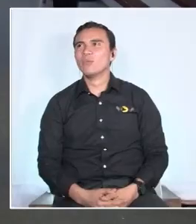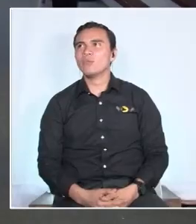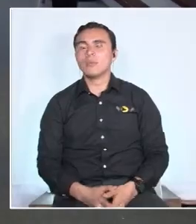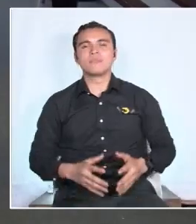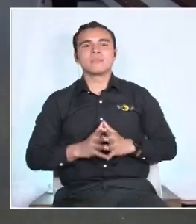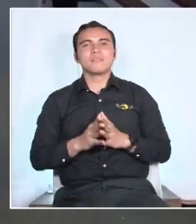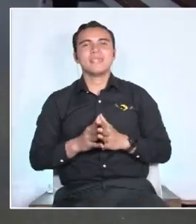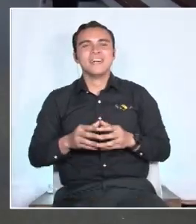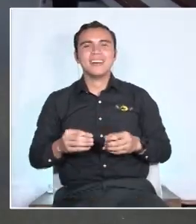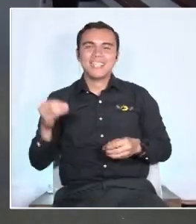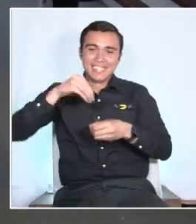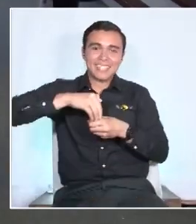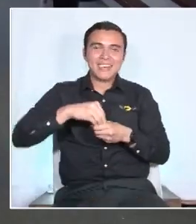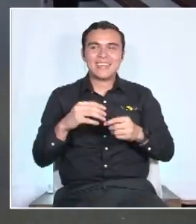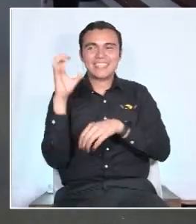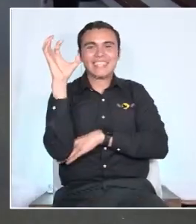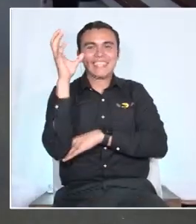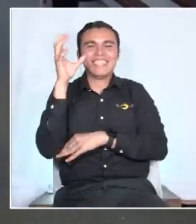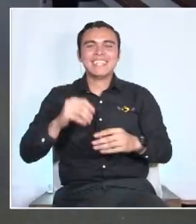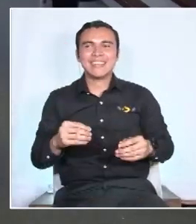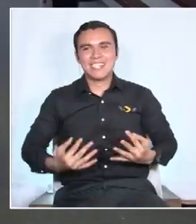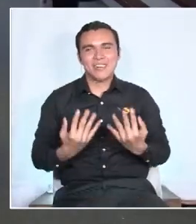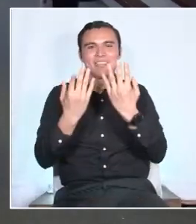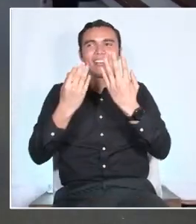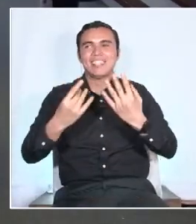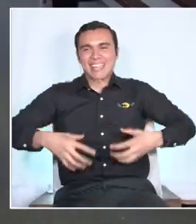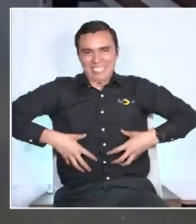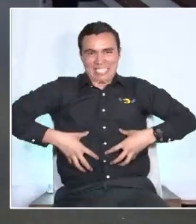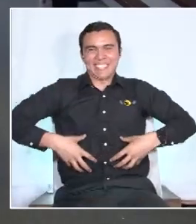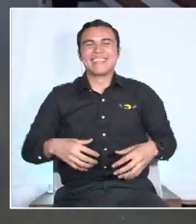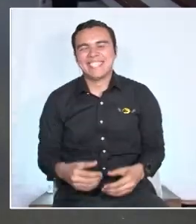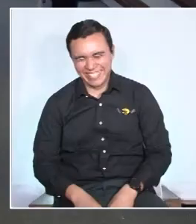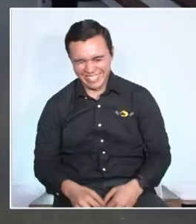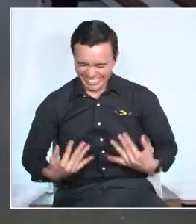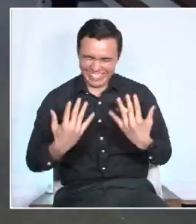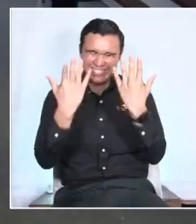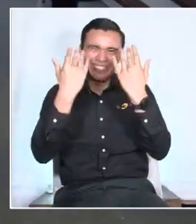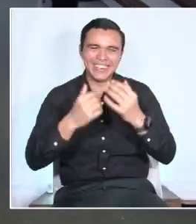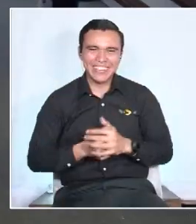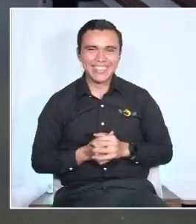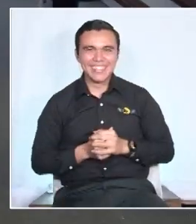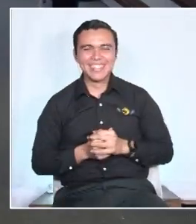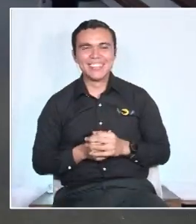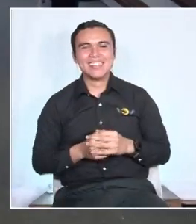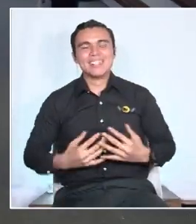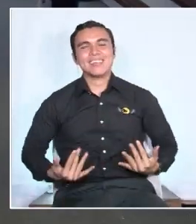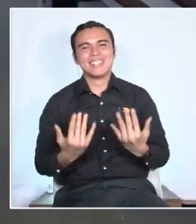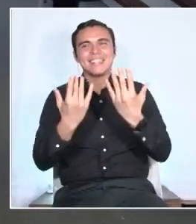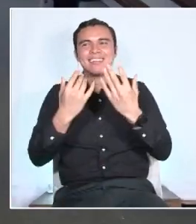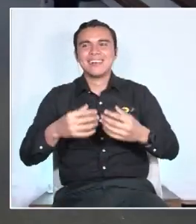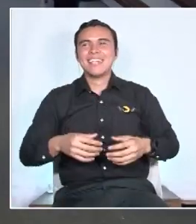Cuando usted le mete leña al fuego, la grasa se le quema también. Aleluya. Dice: quemará la grasa de